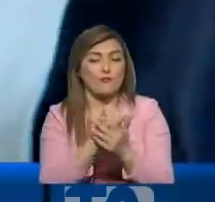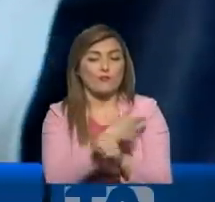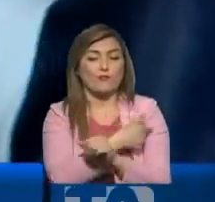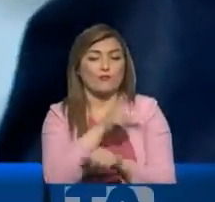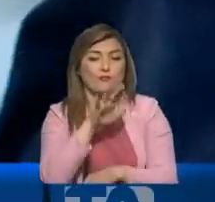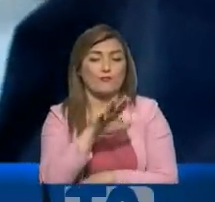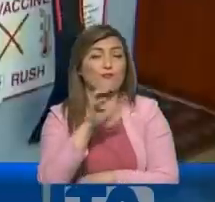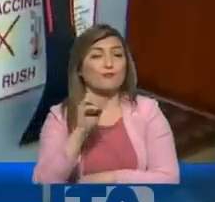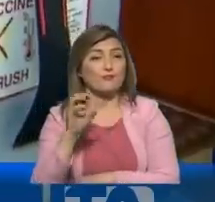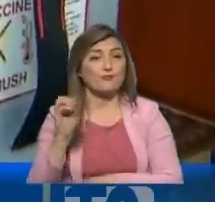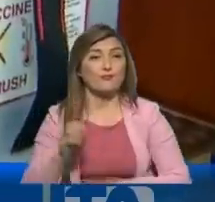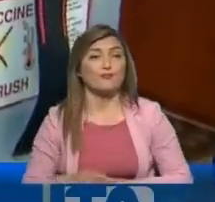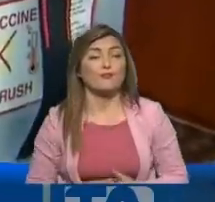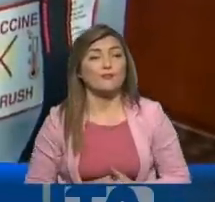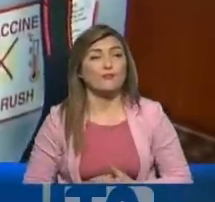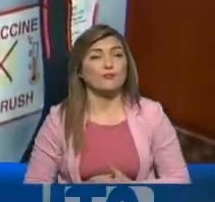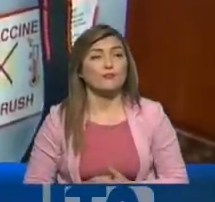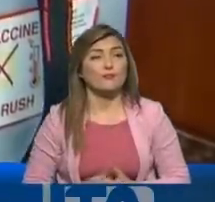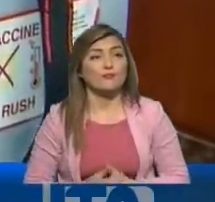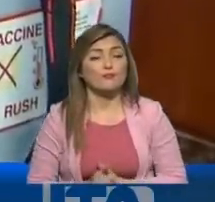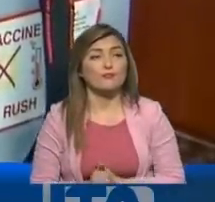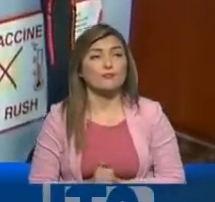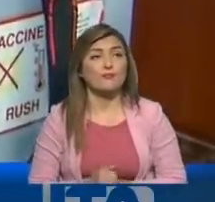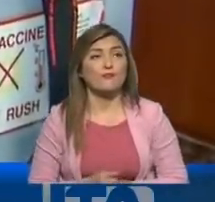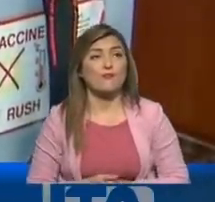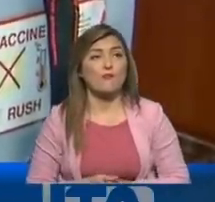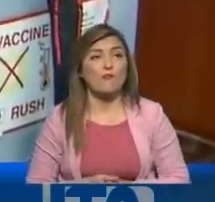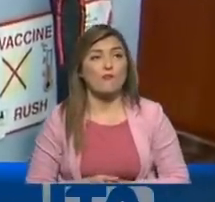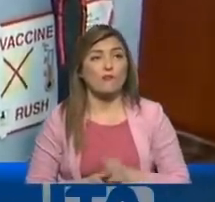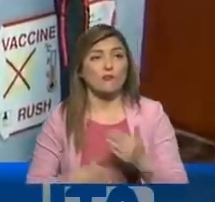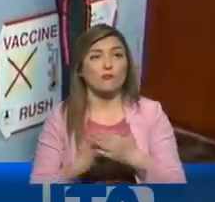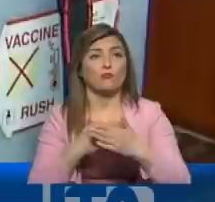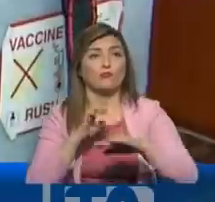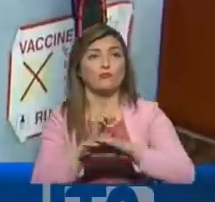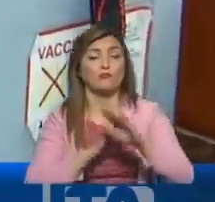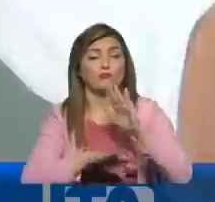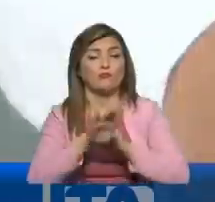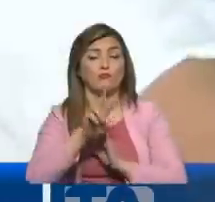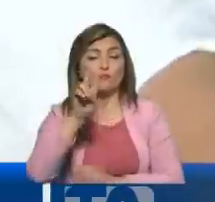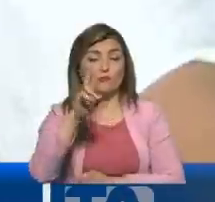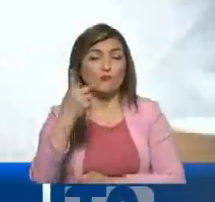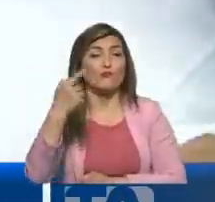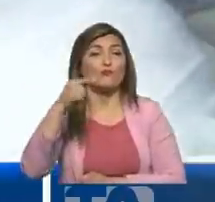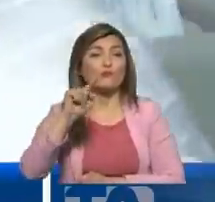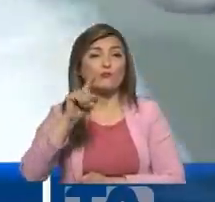casi 500. Hasta la fecha, han llegado al país más de